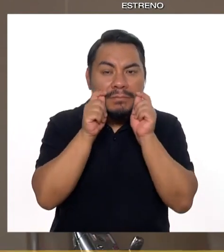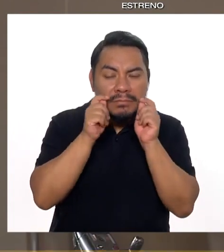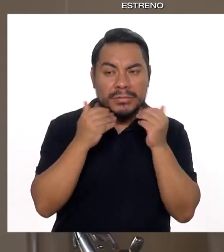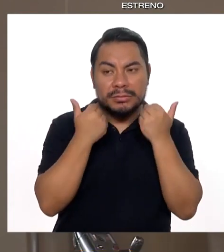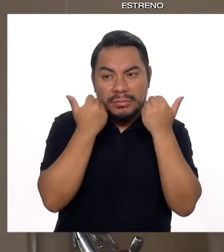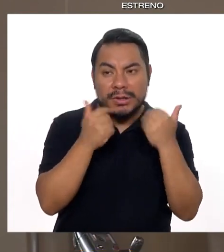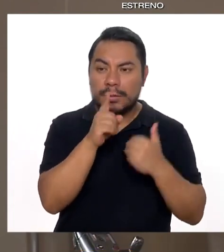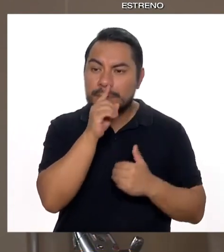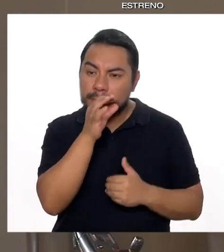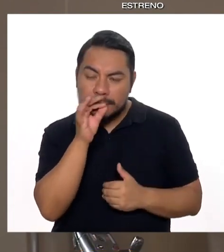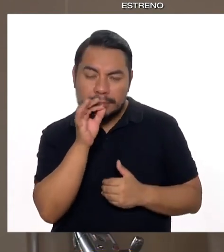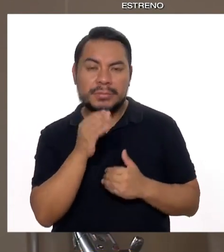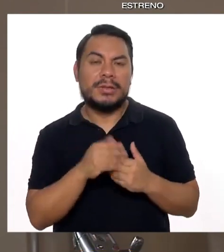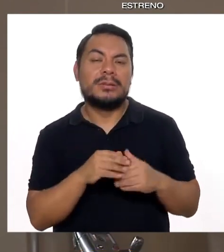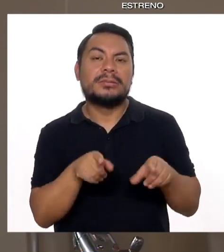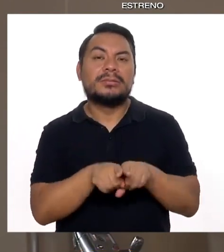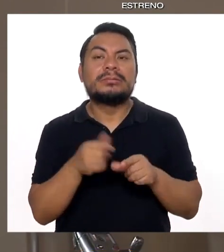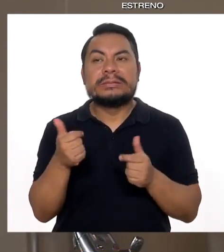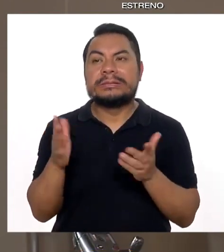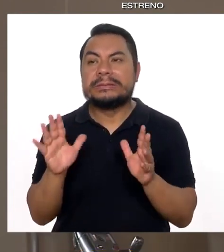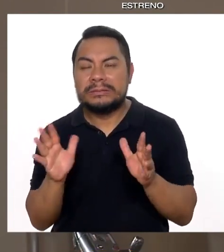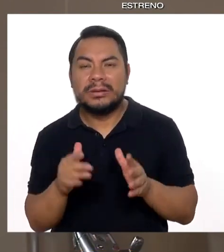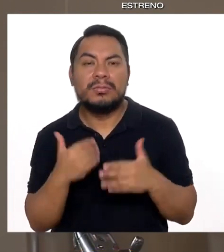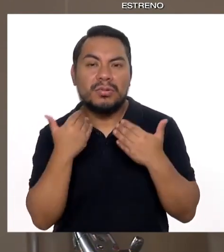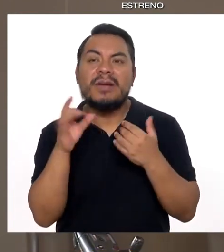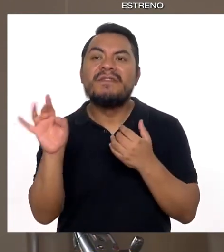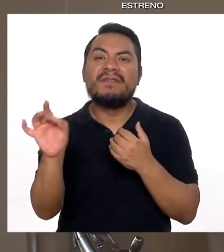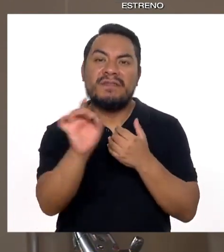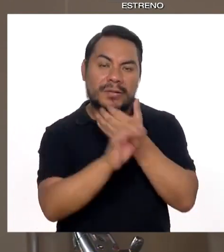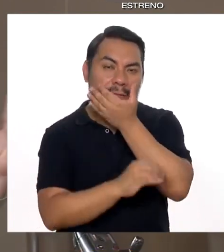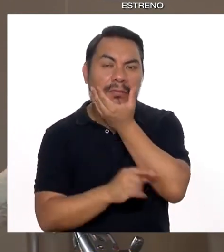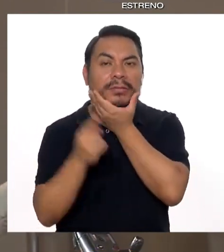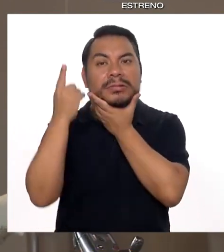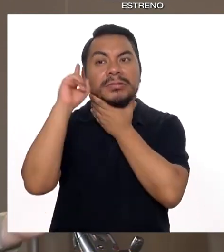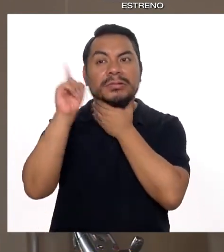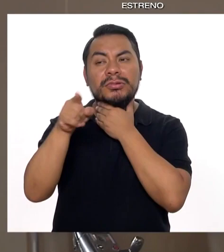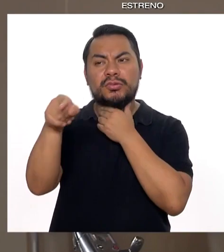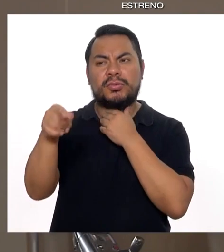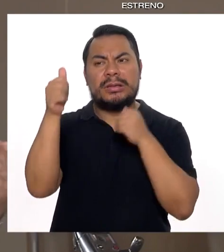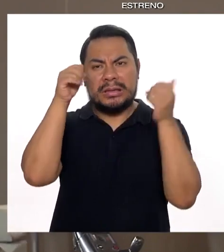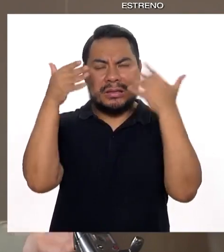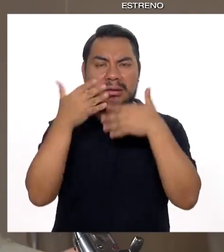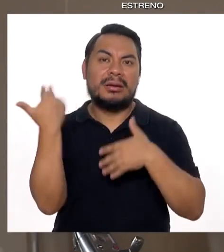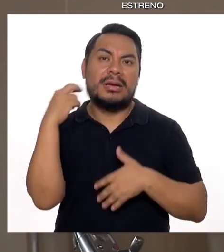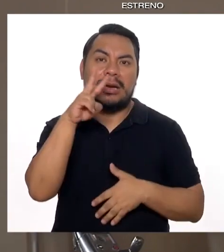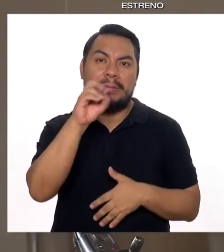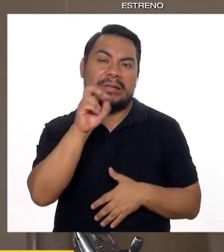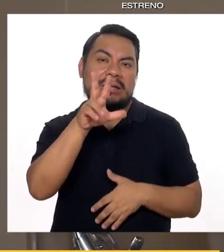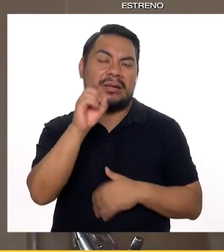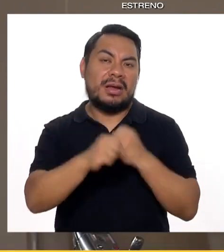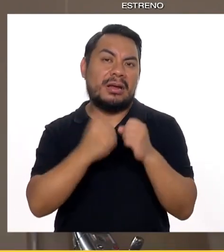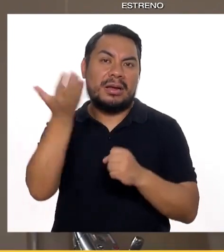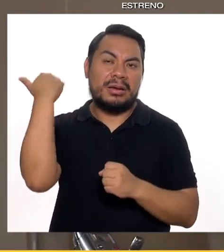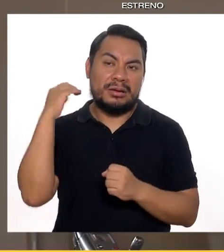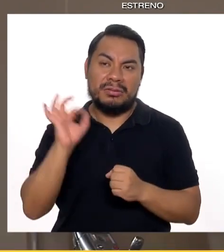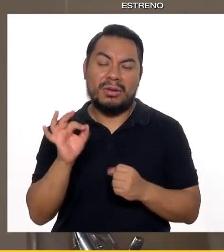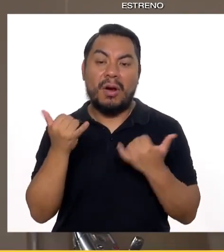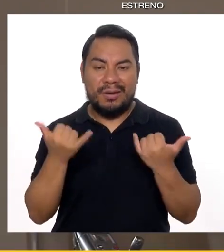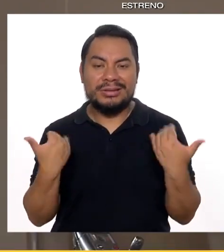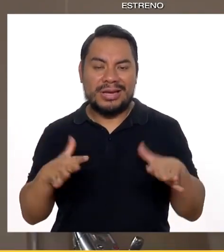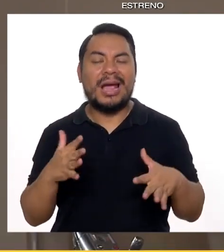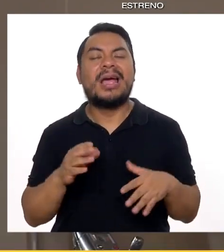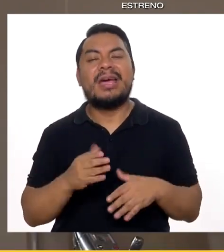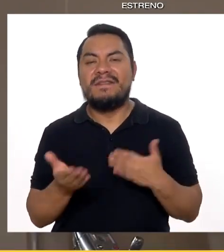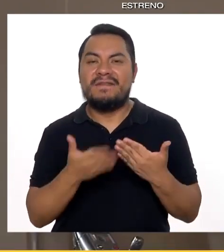por calladitos, por asociales, ¿ya? Entonces no se diagnosticaban, digamos, hace 20, 30 años atrás. Hoy, pues,